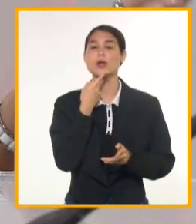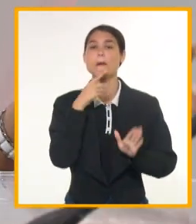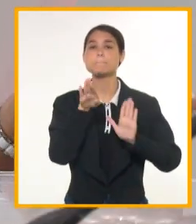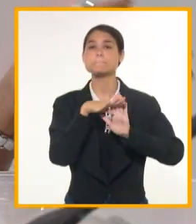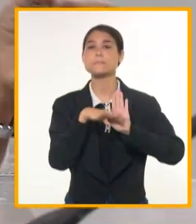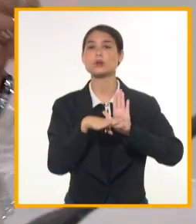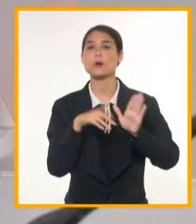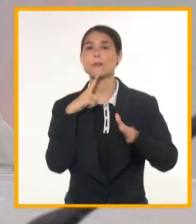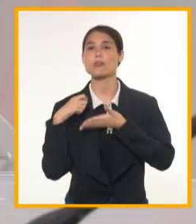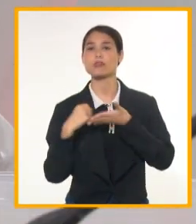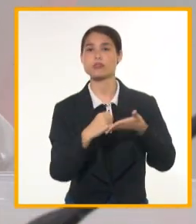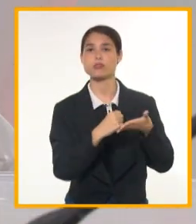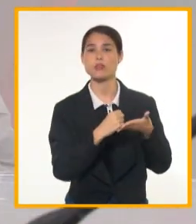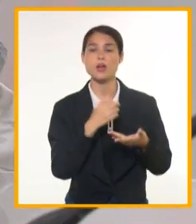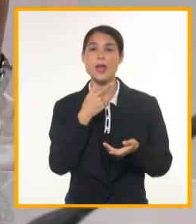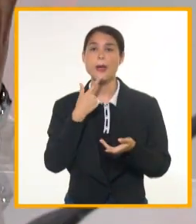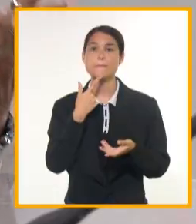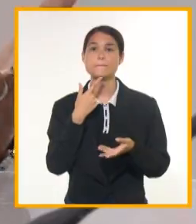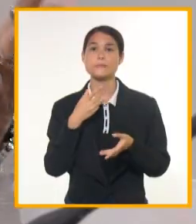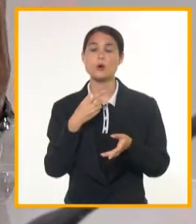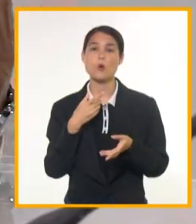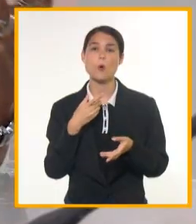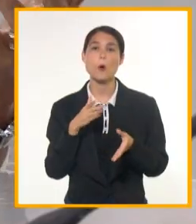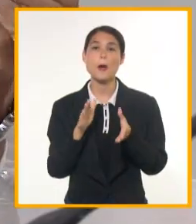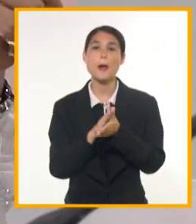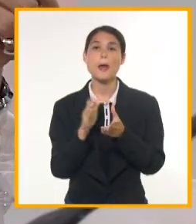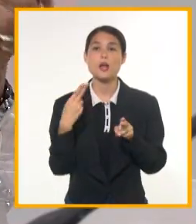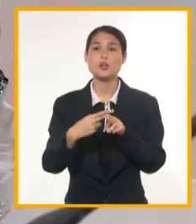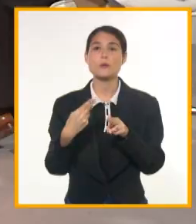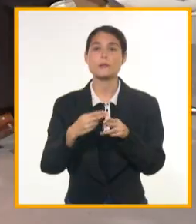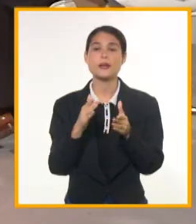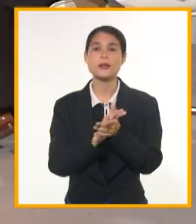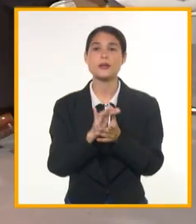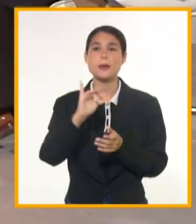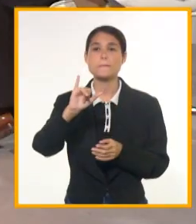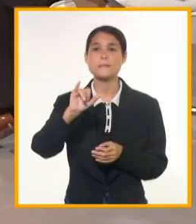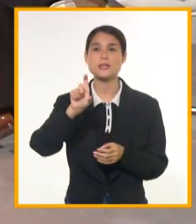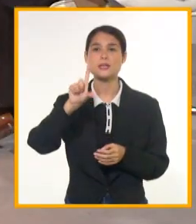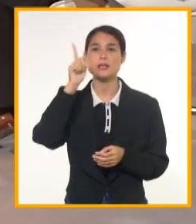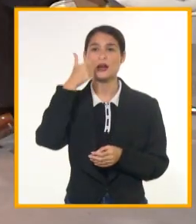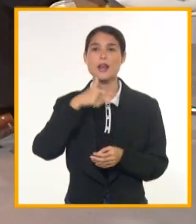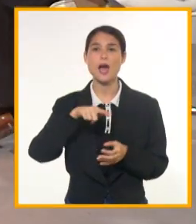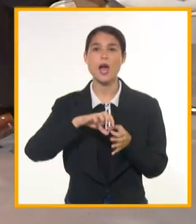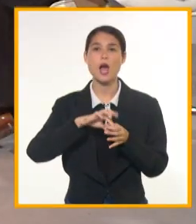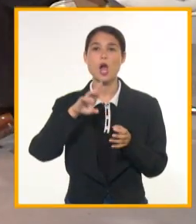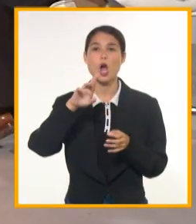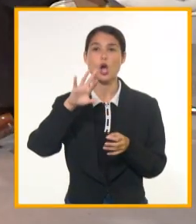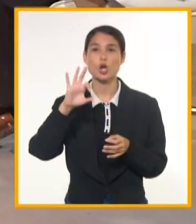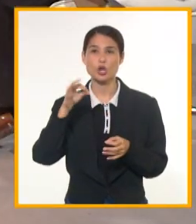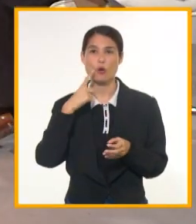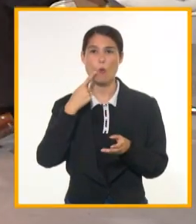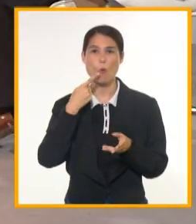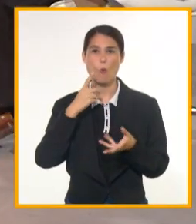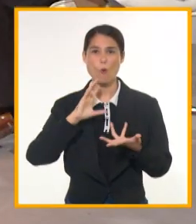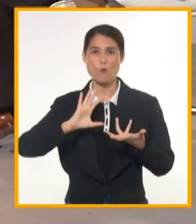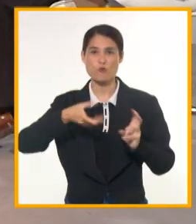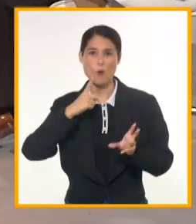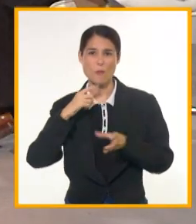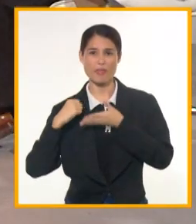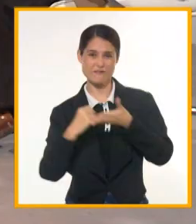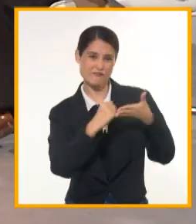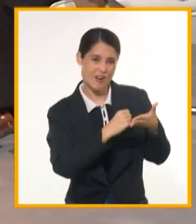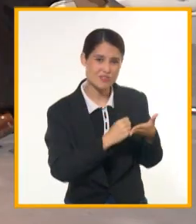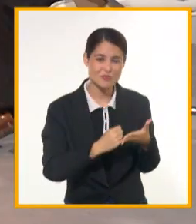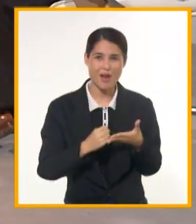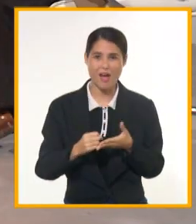Misión Milagro, que trajo primero a muchos ciudadanos de Granada. Recuerdo era Keir Mitchell, en ese momento